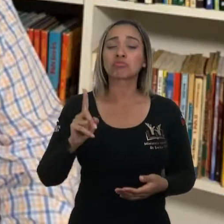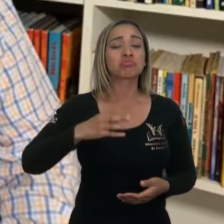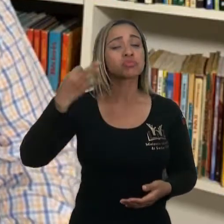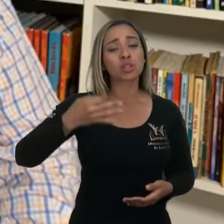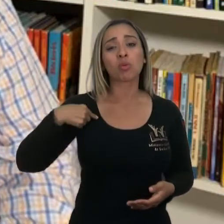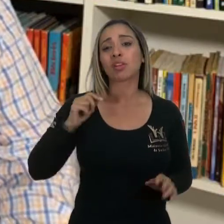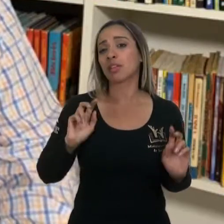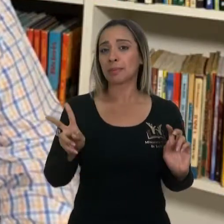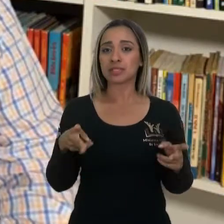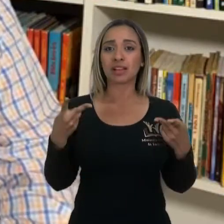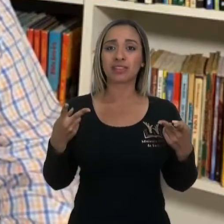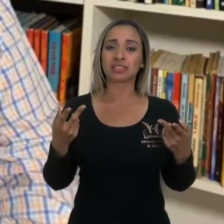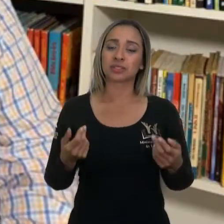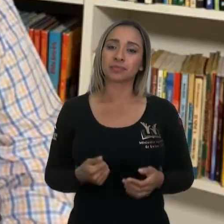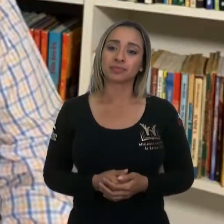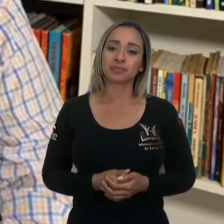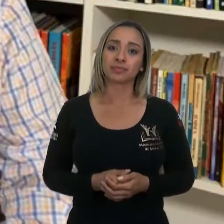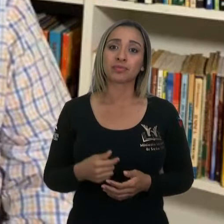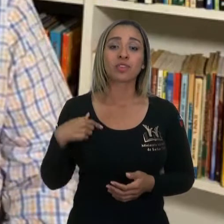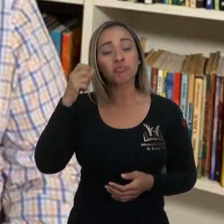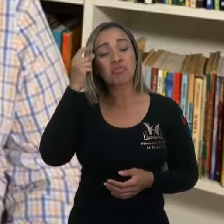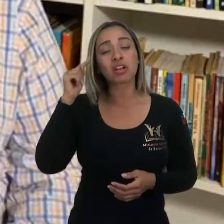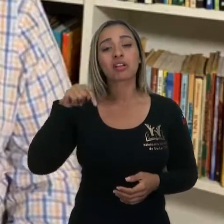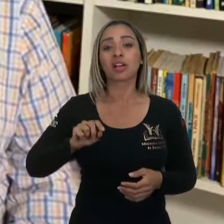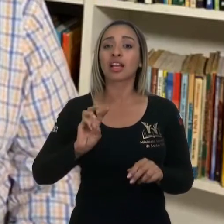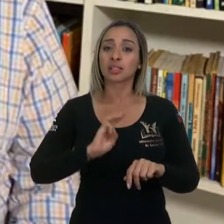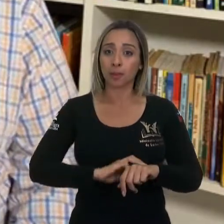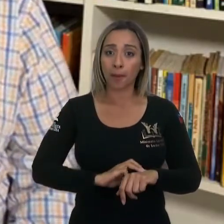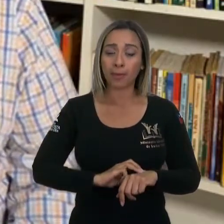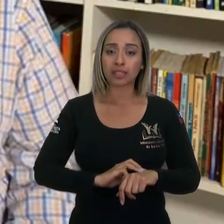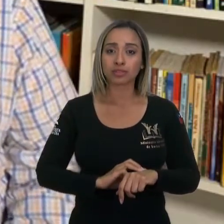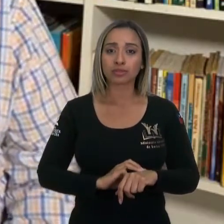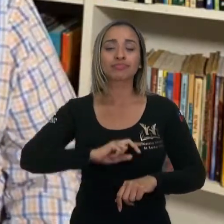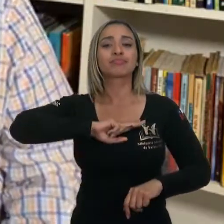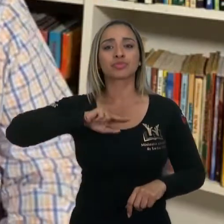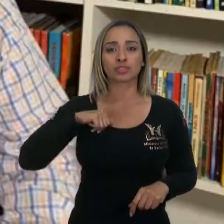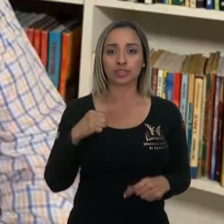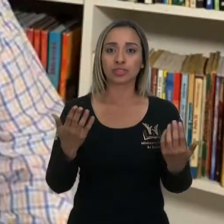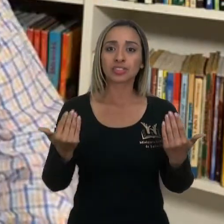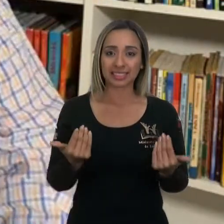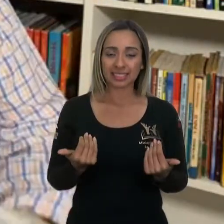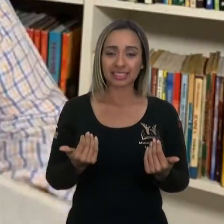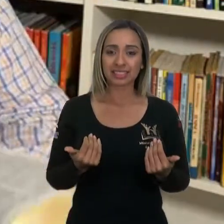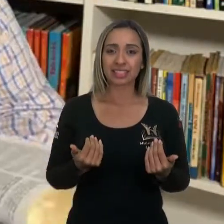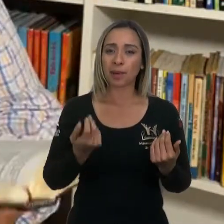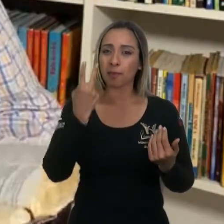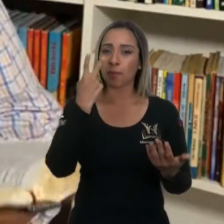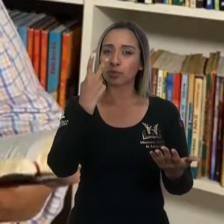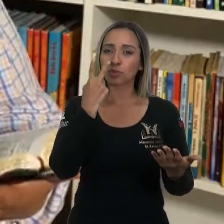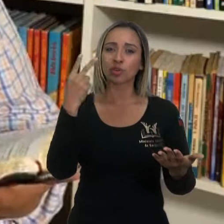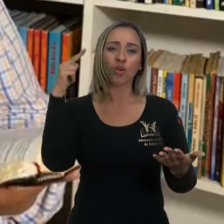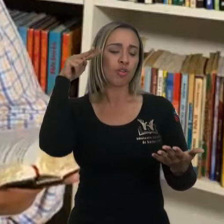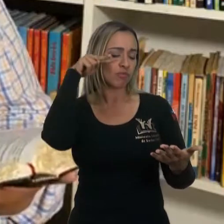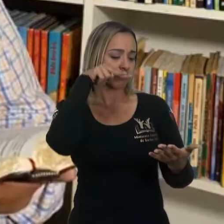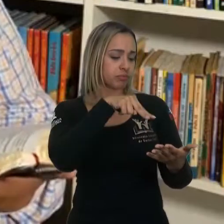seguridad de su salvación. Yo creo que en estos momentos necesitamos volver los ojos